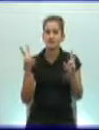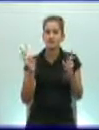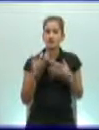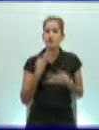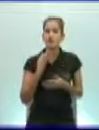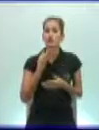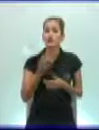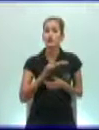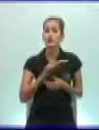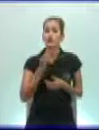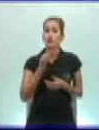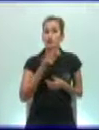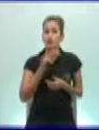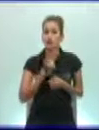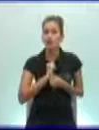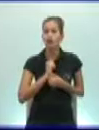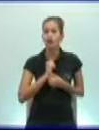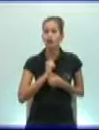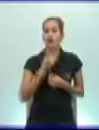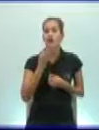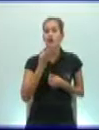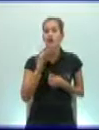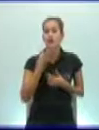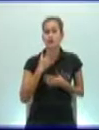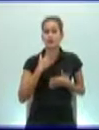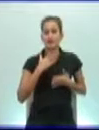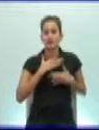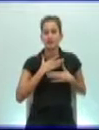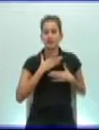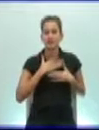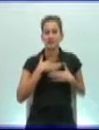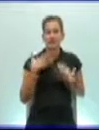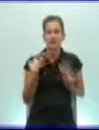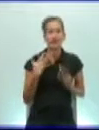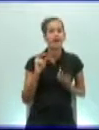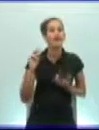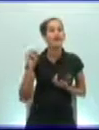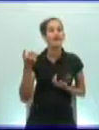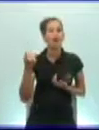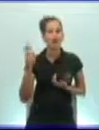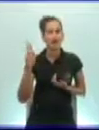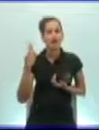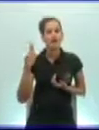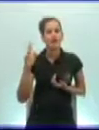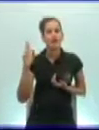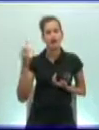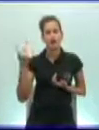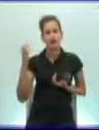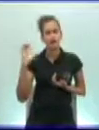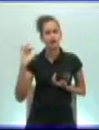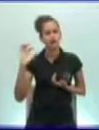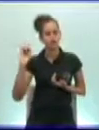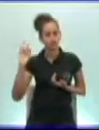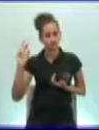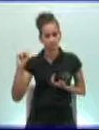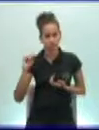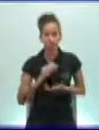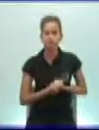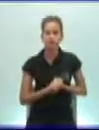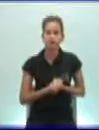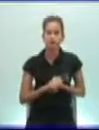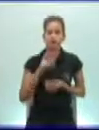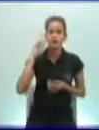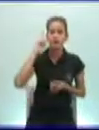cuentos pertenecen al género narrativo. Vamos entonces a recordar algunas de las